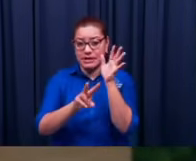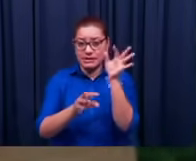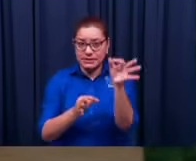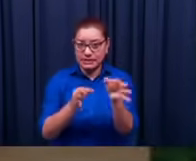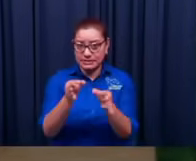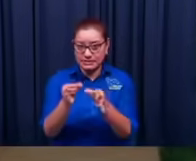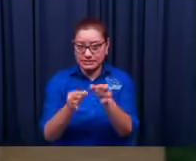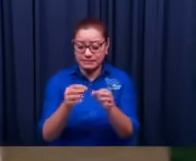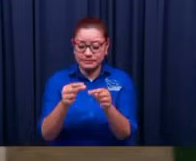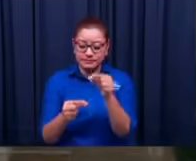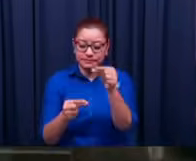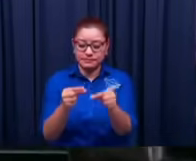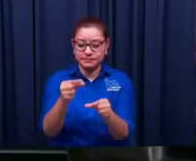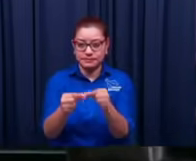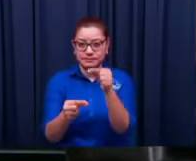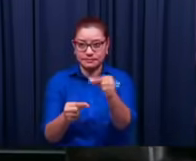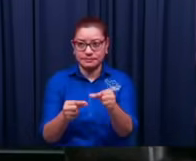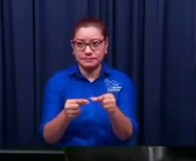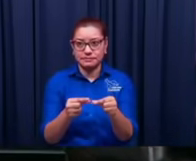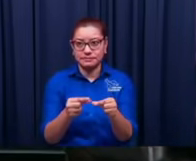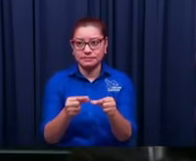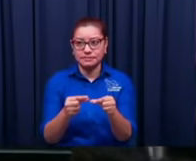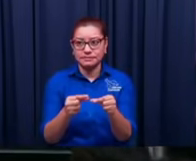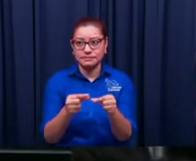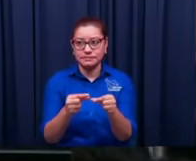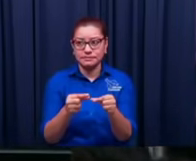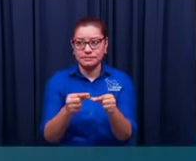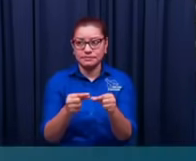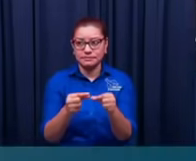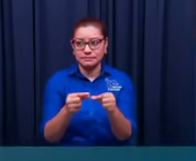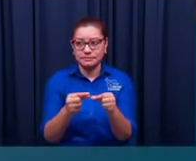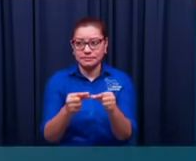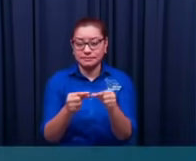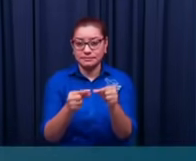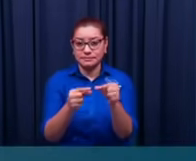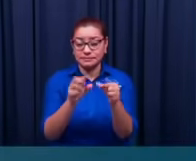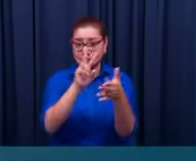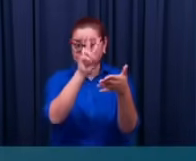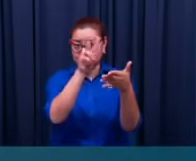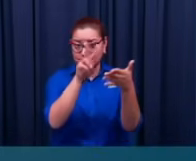Pero espéreme un rato. Le voy a contar cuál es el que.